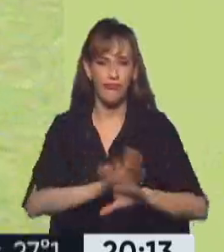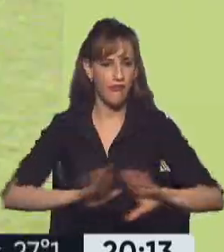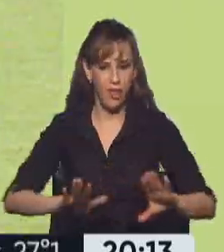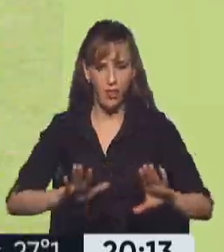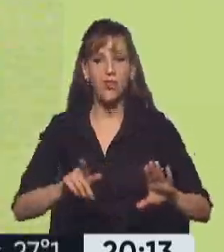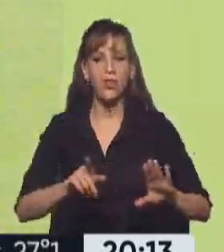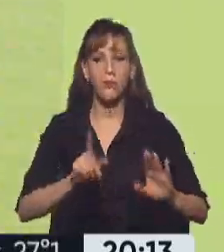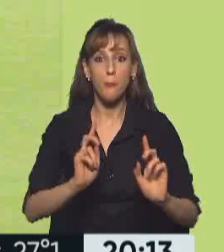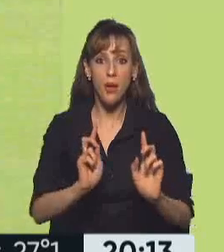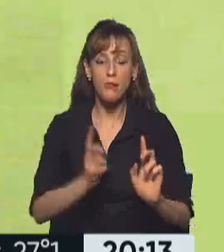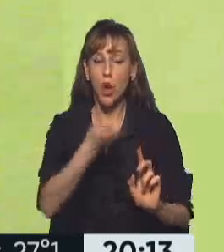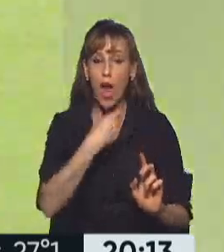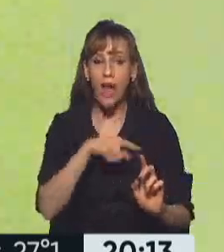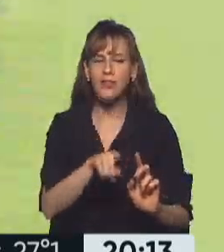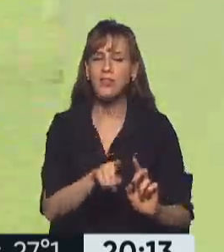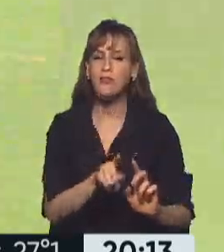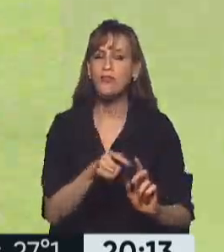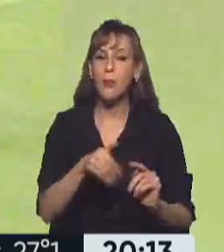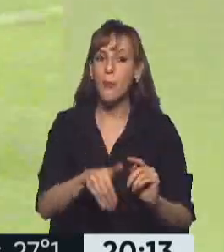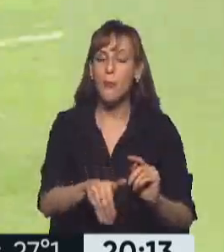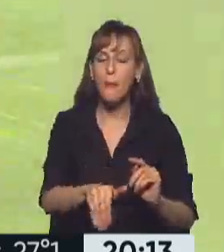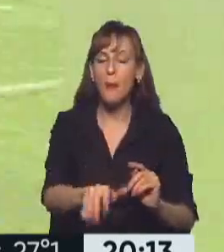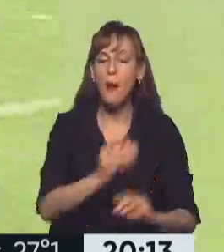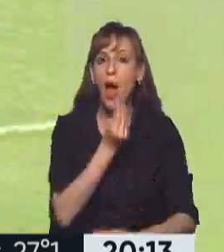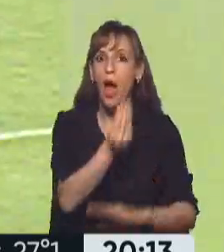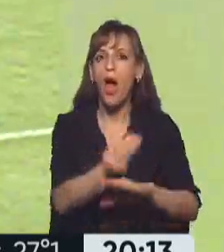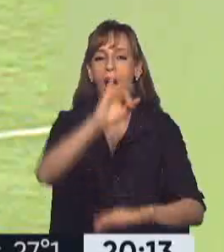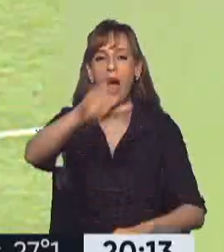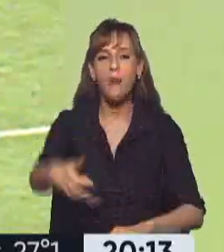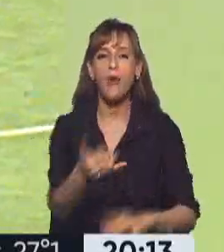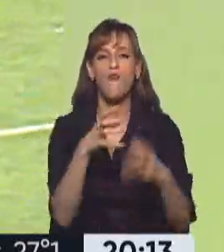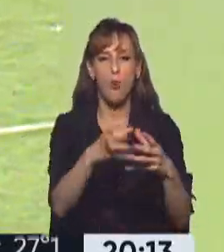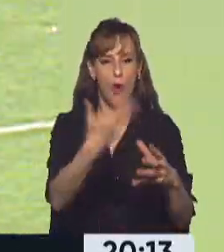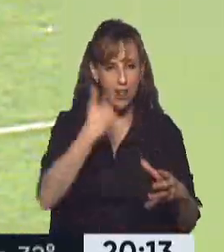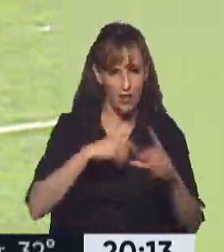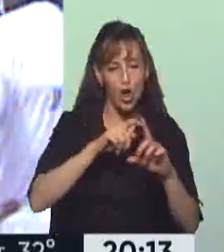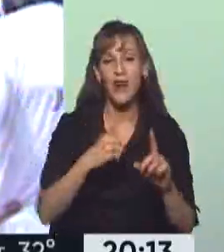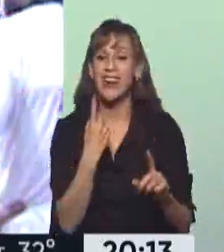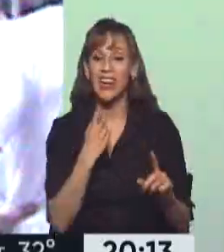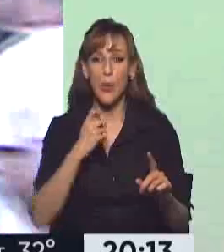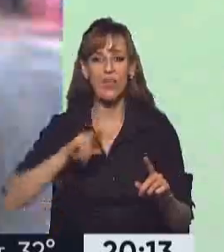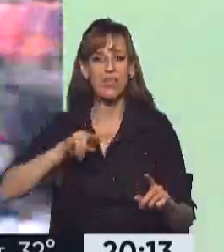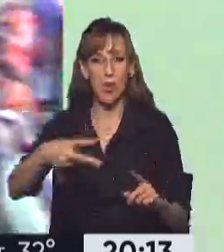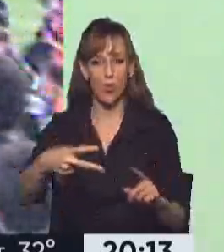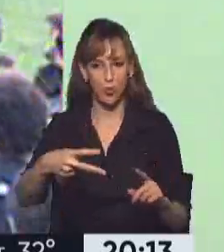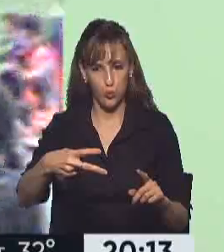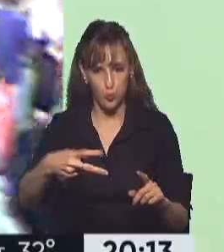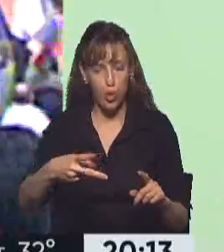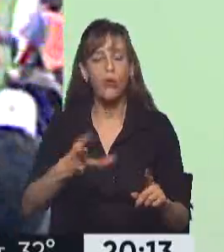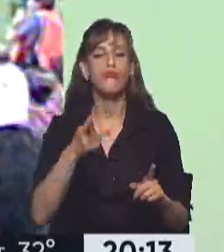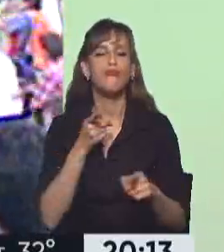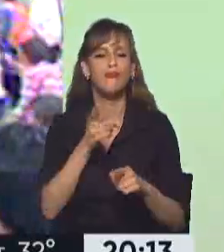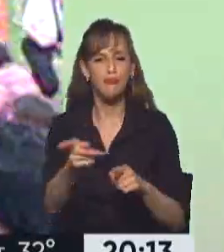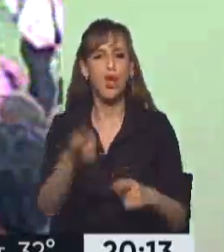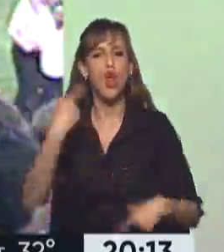posibilidad que se le había negado durante tres décadas y media de ser campeón del fútbol argentino. River segundo, River goleaba a Rosario Central